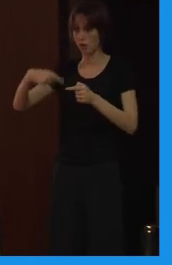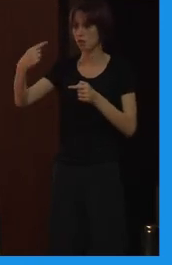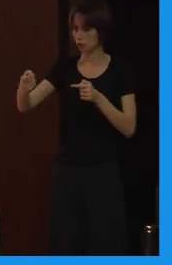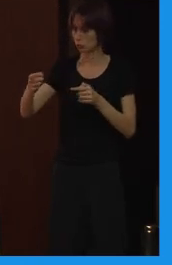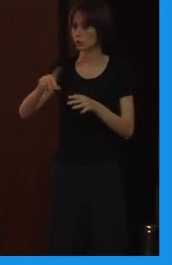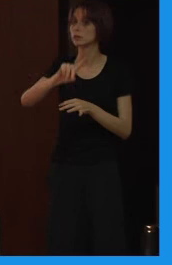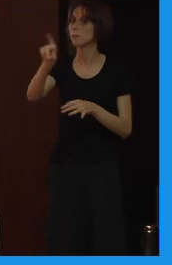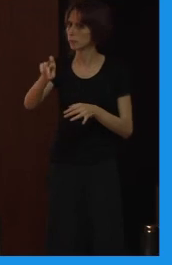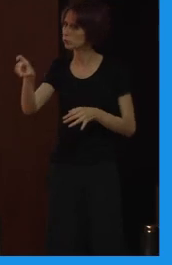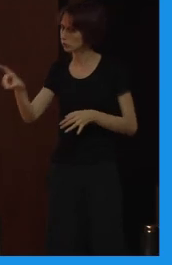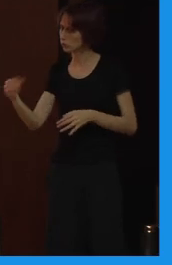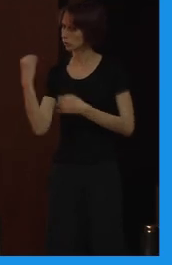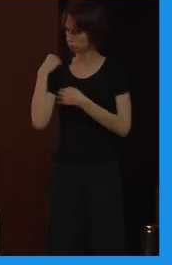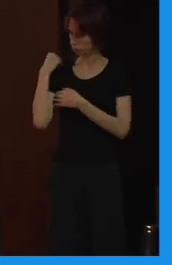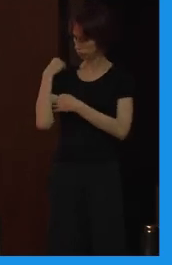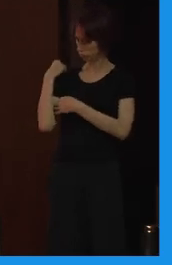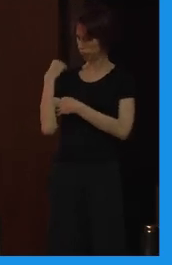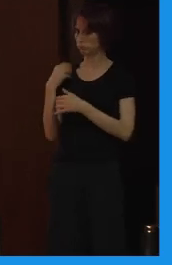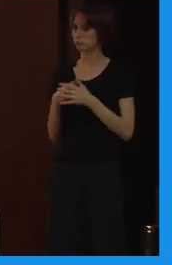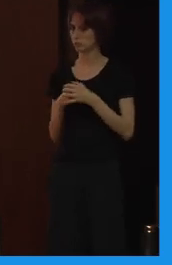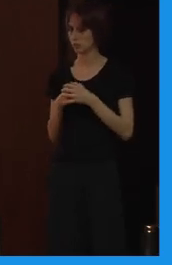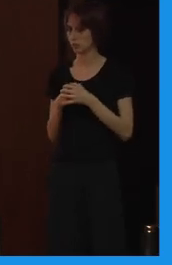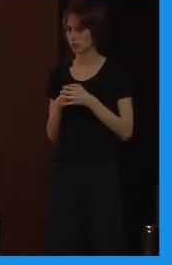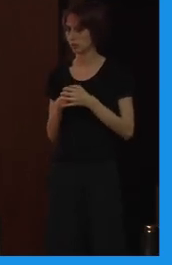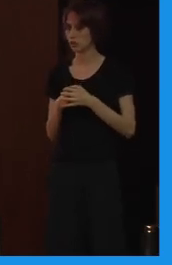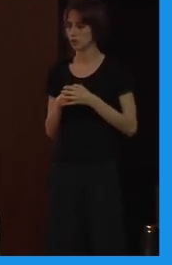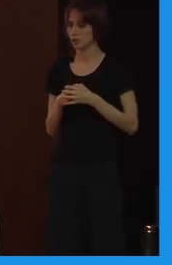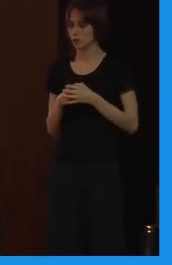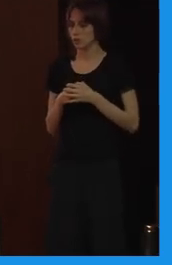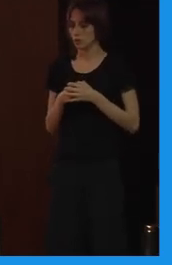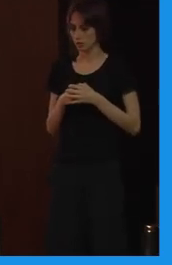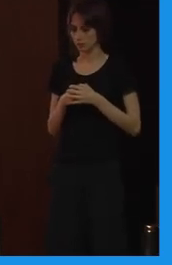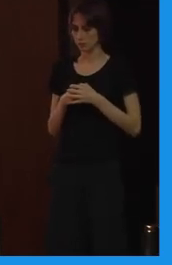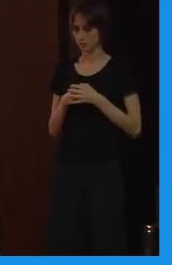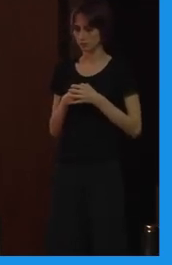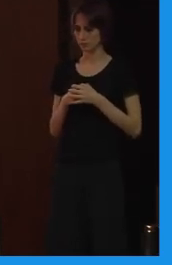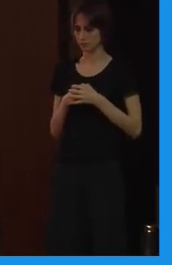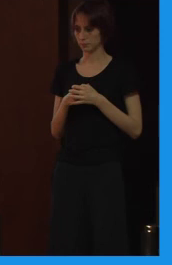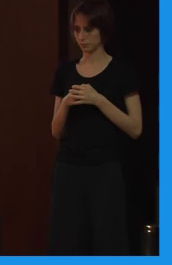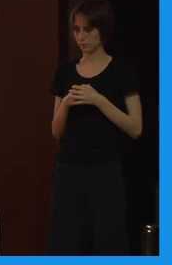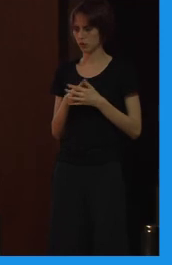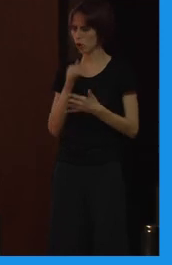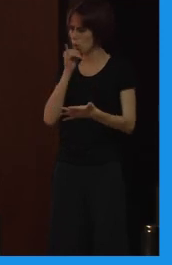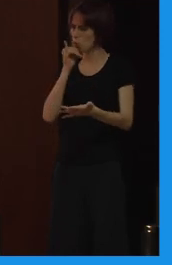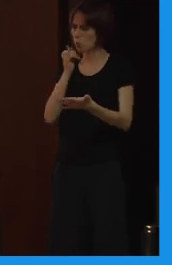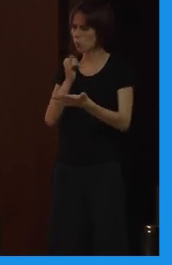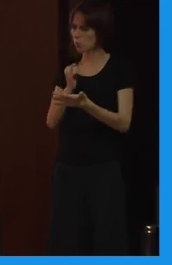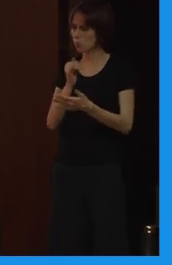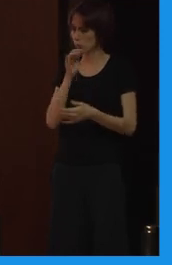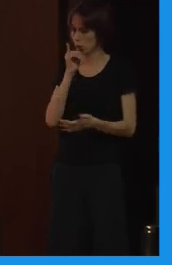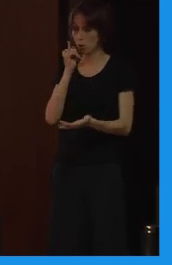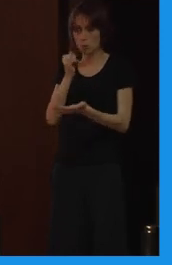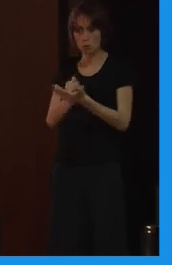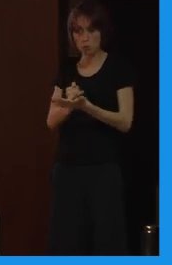No existen evidencias sobre, os dirán, tenéis pocos resultados de